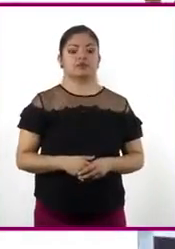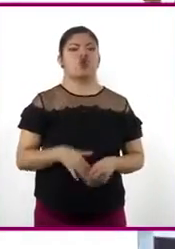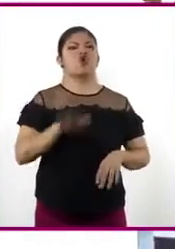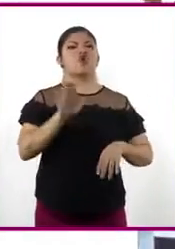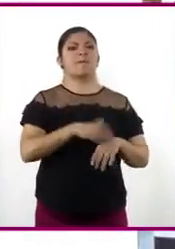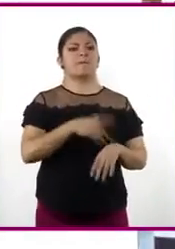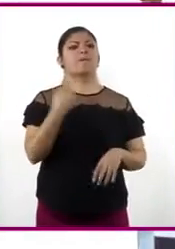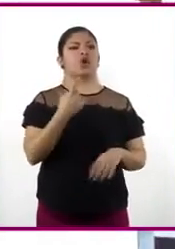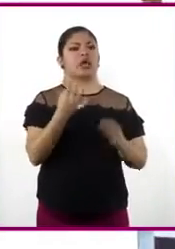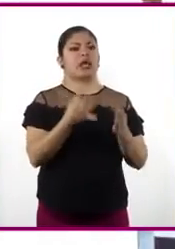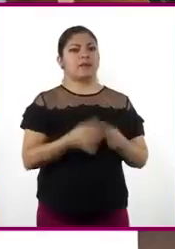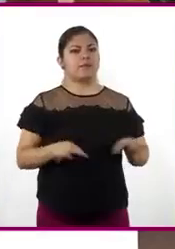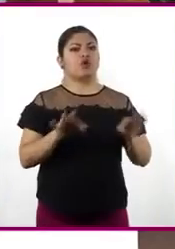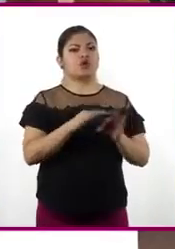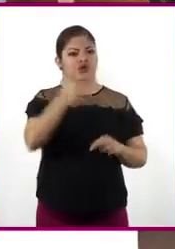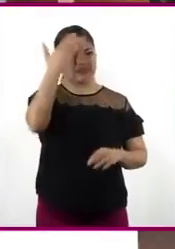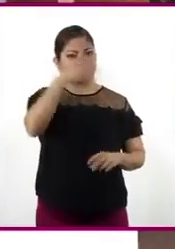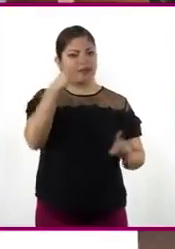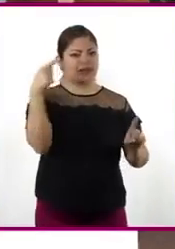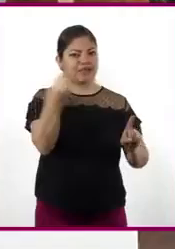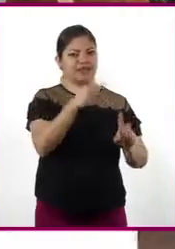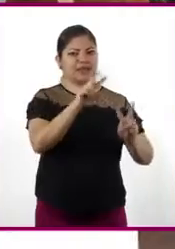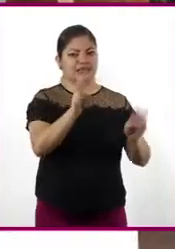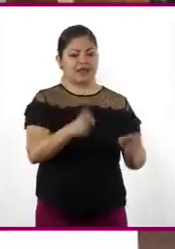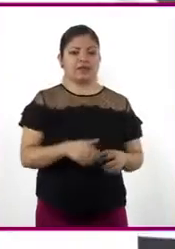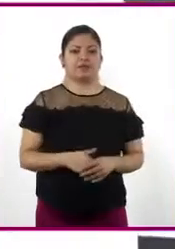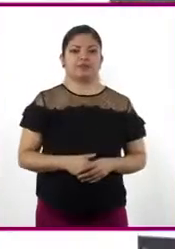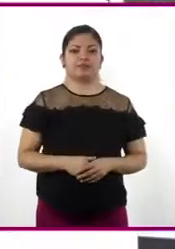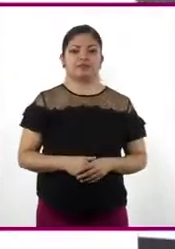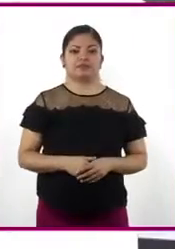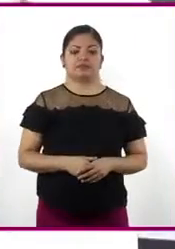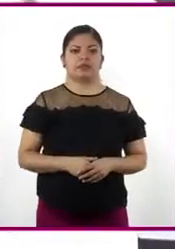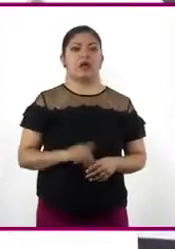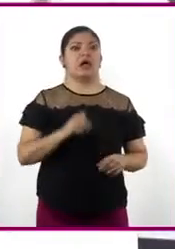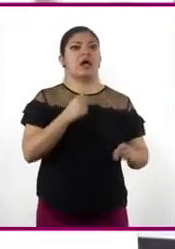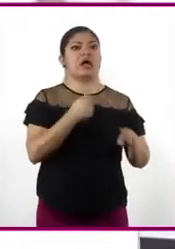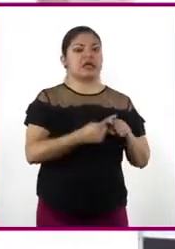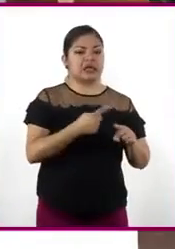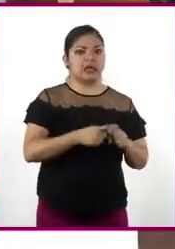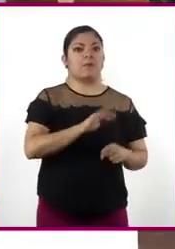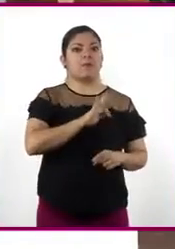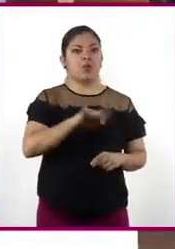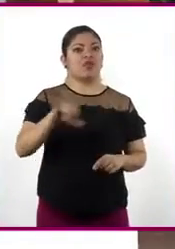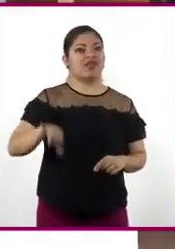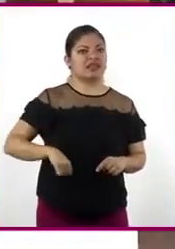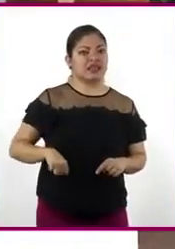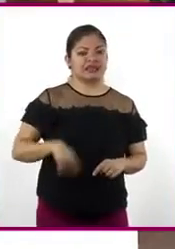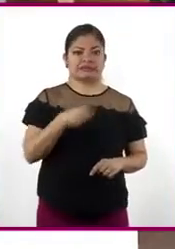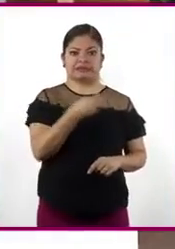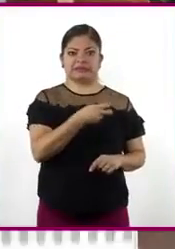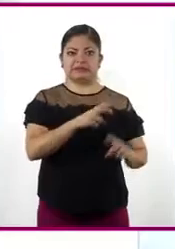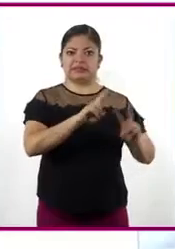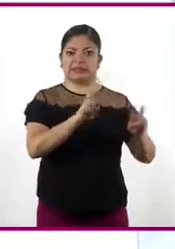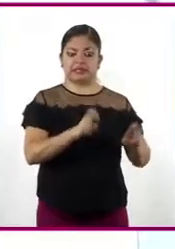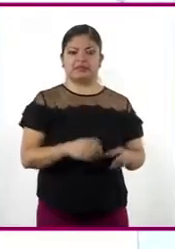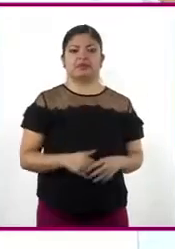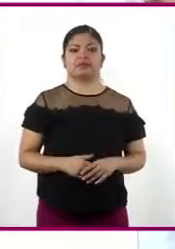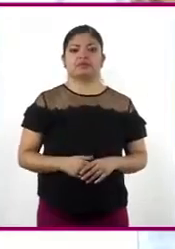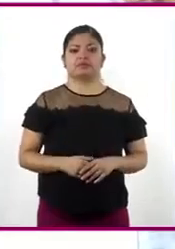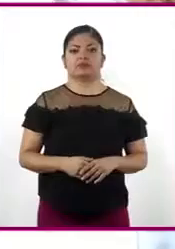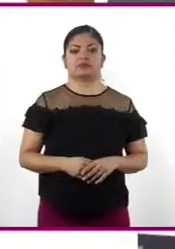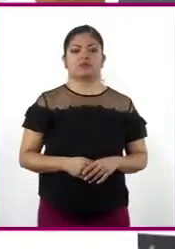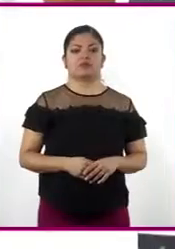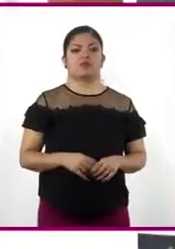es importante saber sobre ese tema? ¿A quién le puede interesar ese tema?